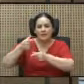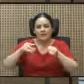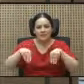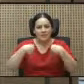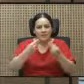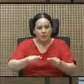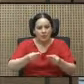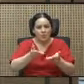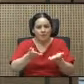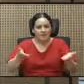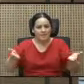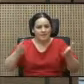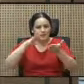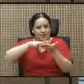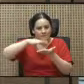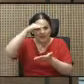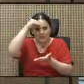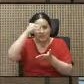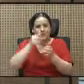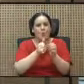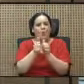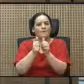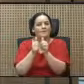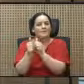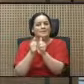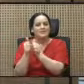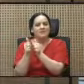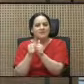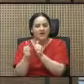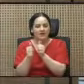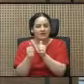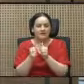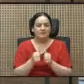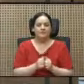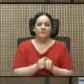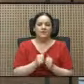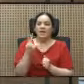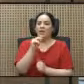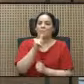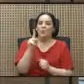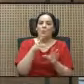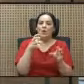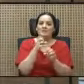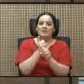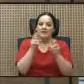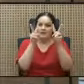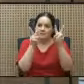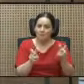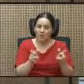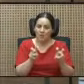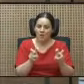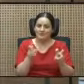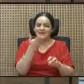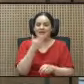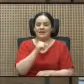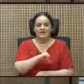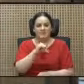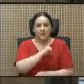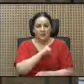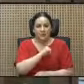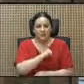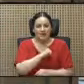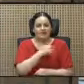herramientas de aprendizaje, competitividad y no hacerles pruebas que las autoridades